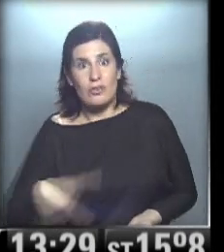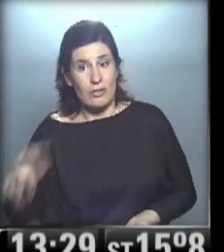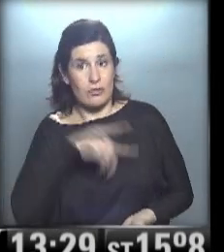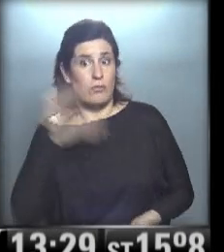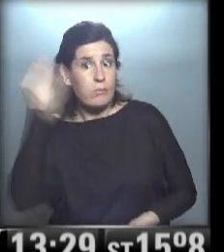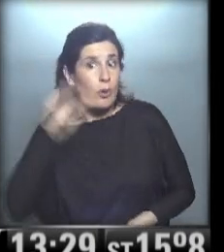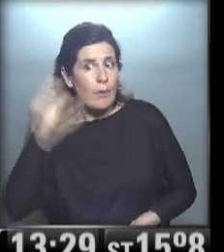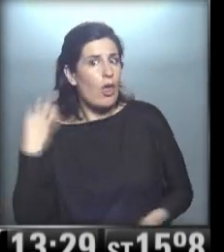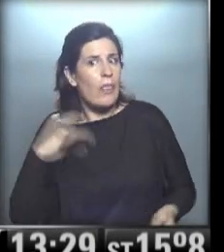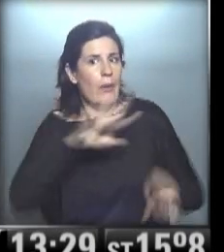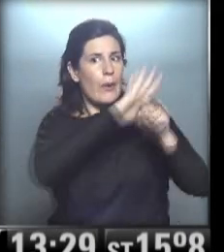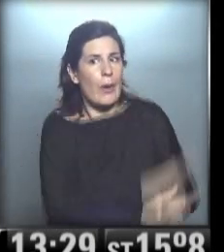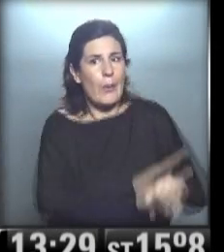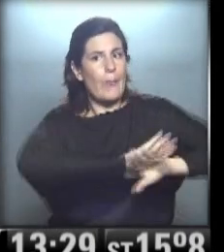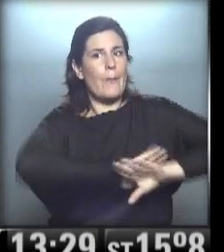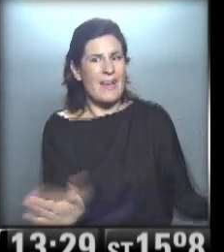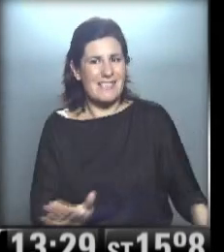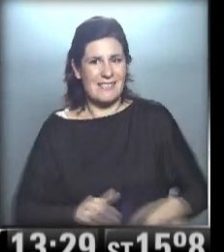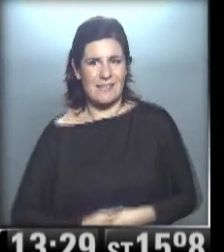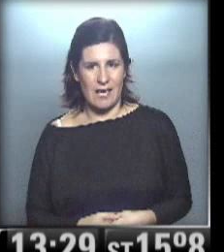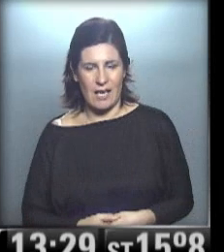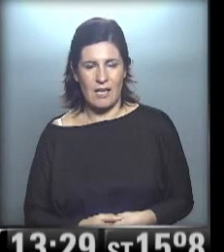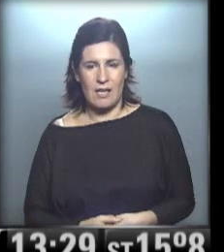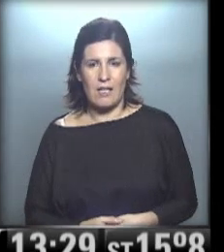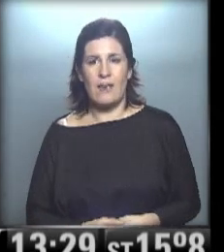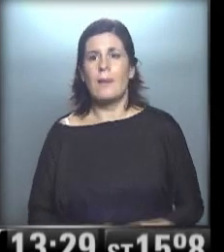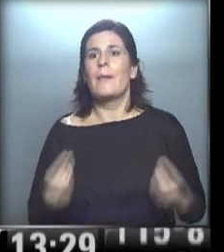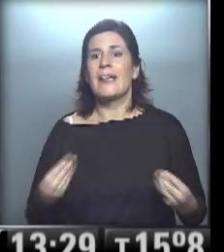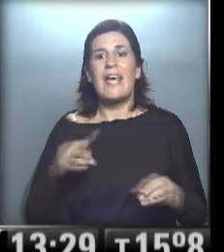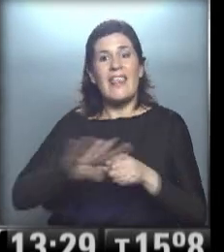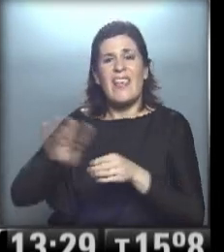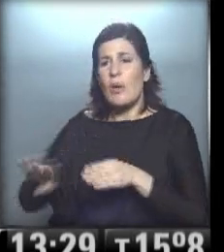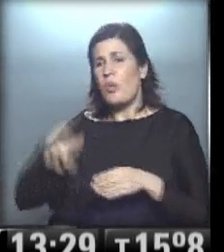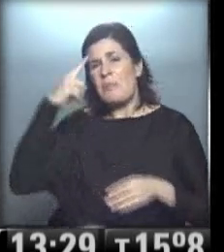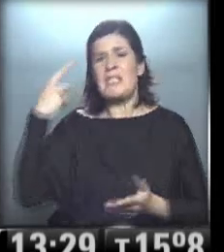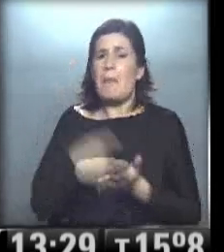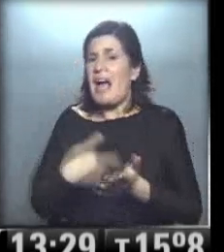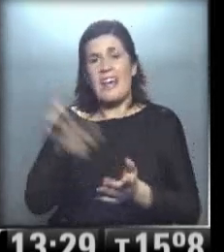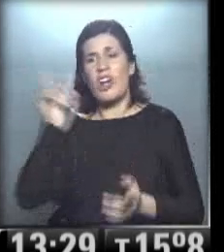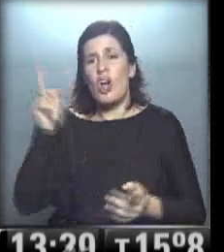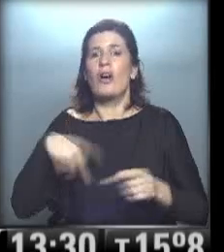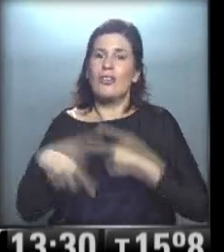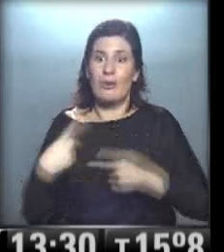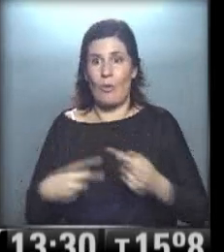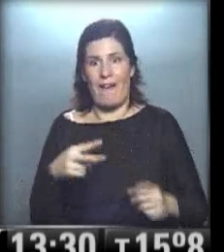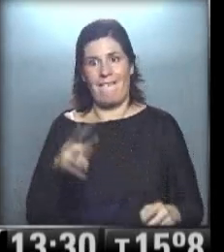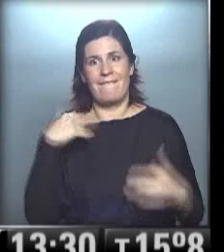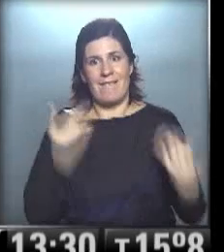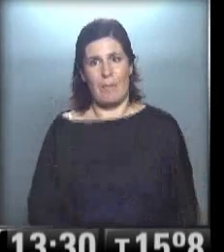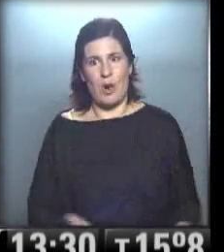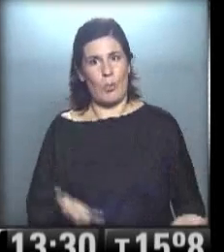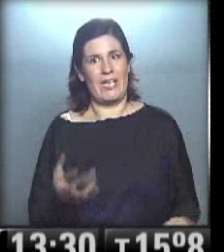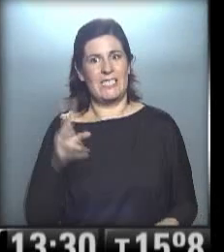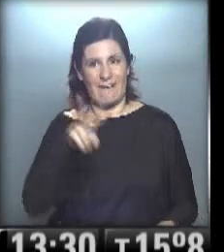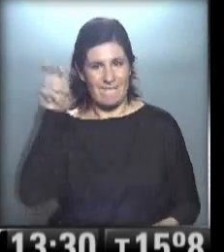ellos no quieren que sea superado para demostrar que la deuda habría que pagarla. América Latina demostró que se puede salir de